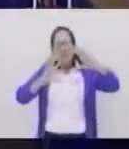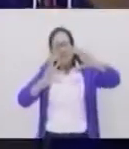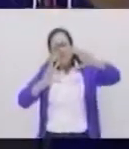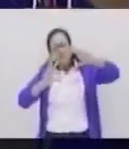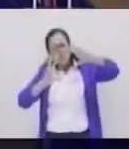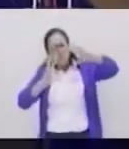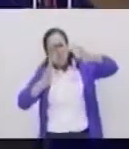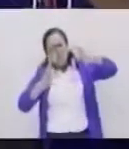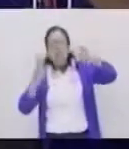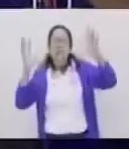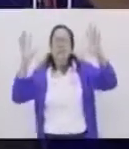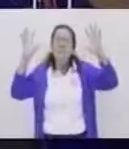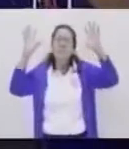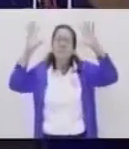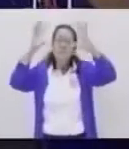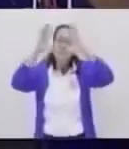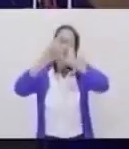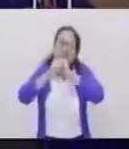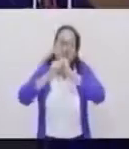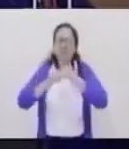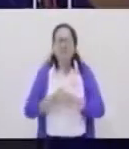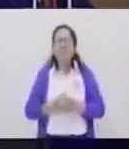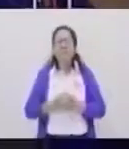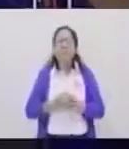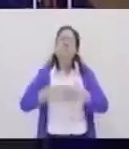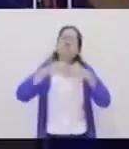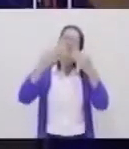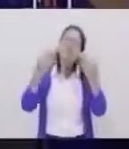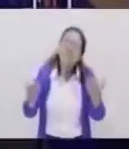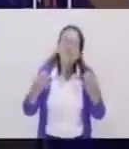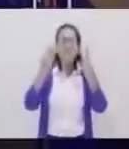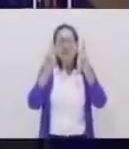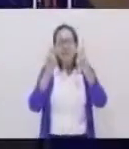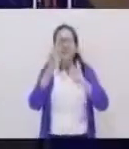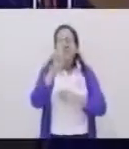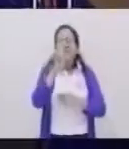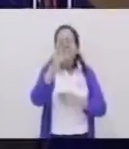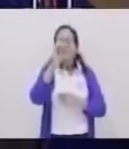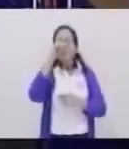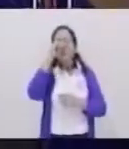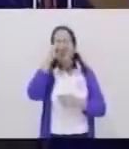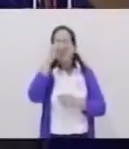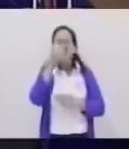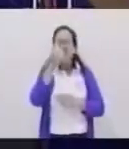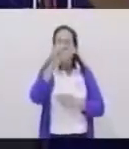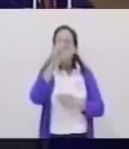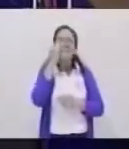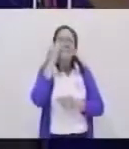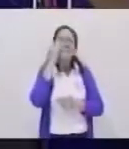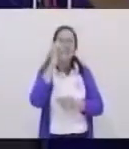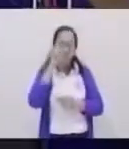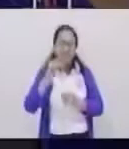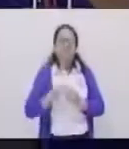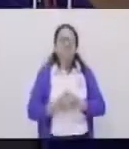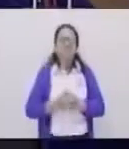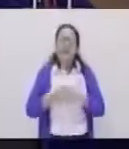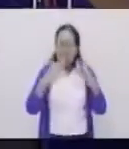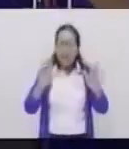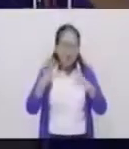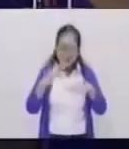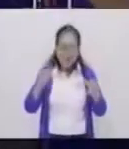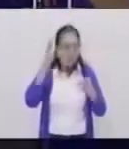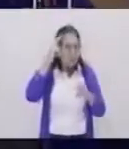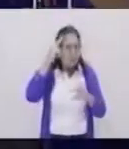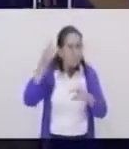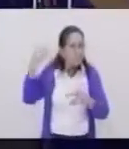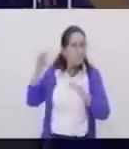vuelta es de noche, ¿sí? Por eso se llama rotación. Bueno, ahora que ya recordamos sobre este